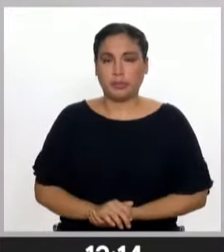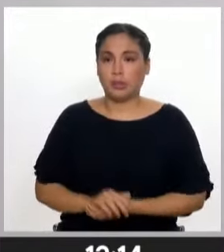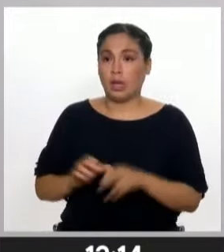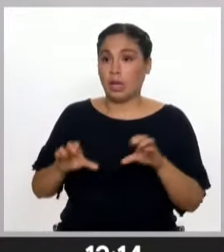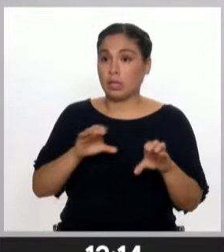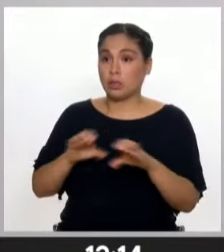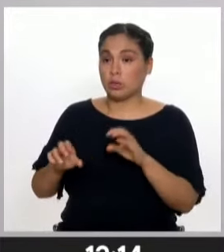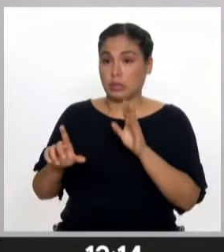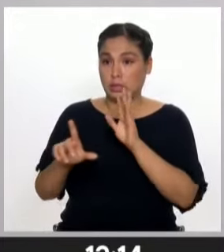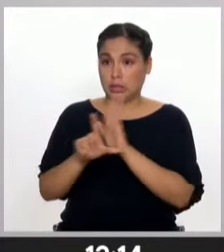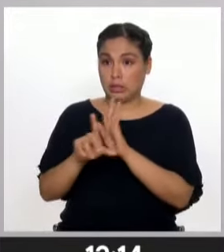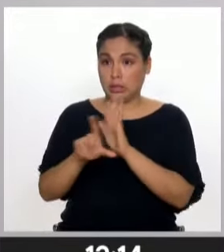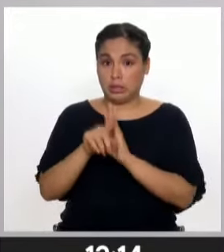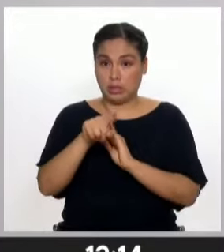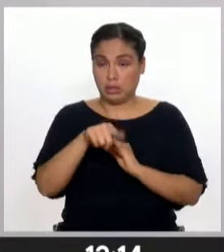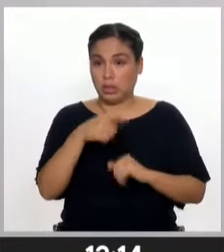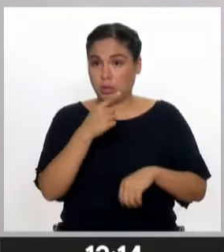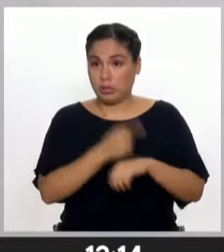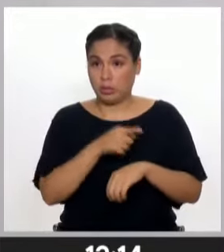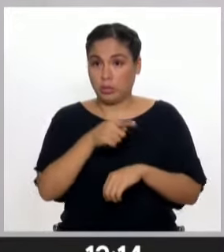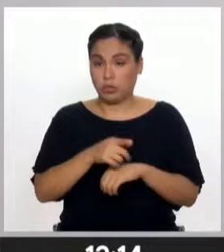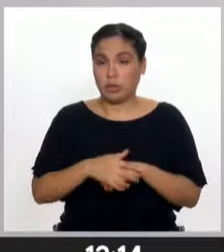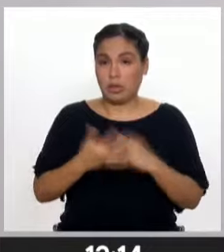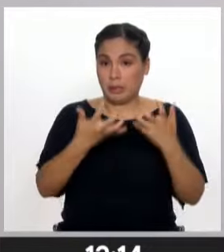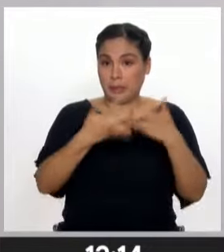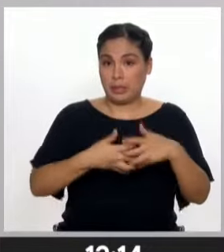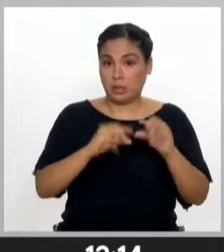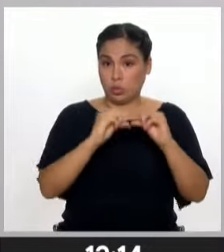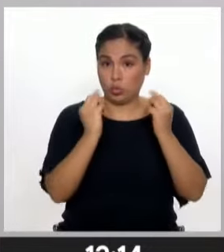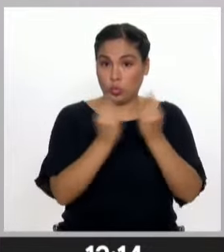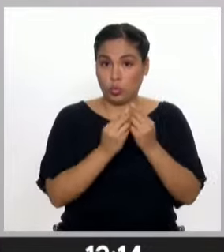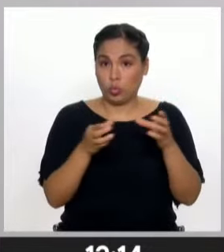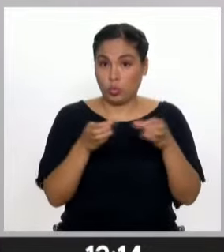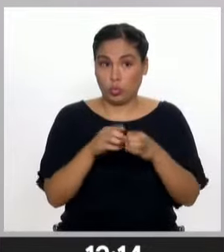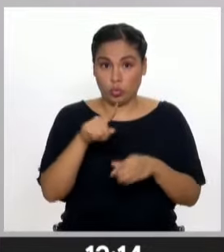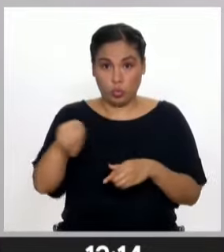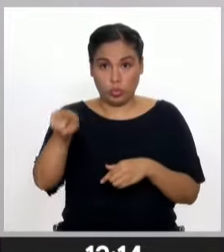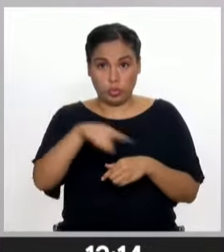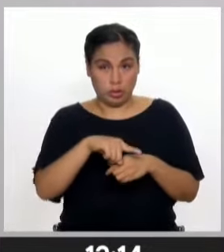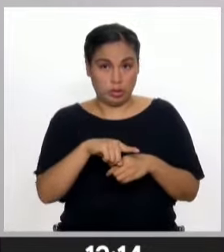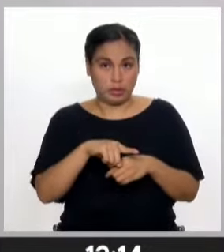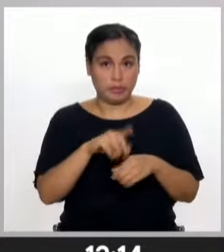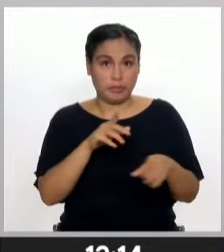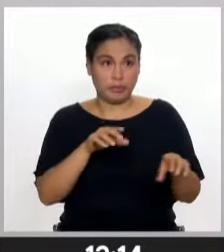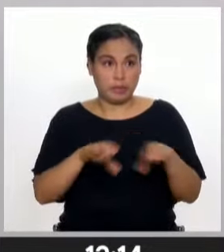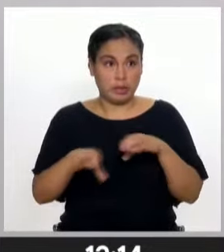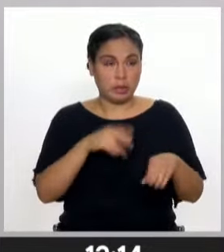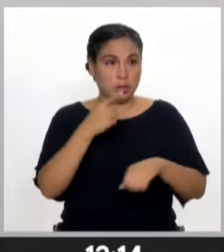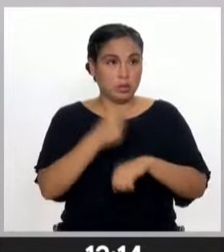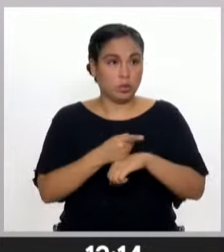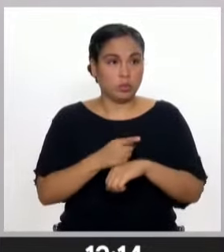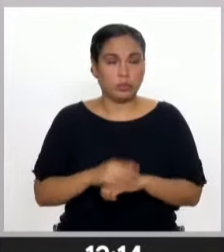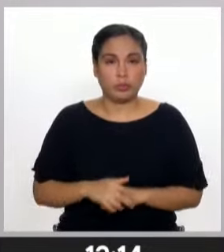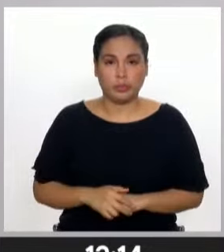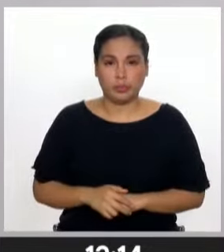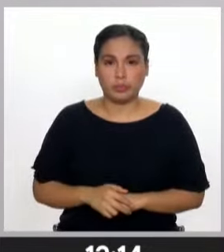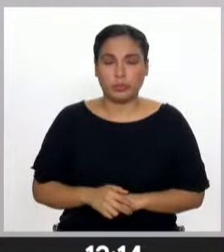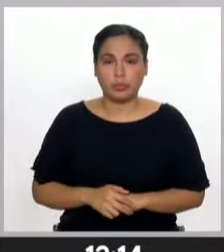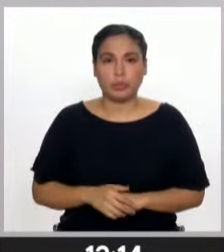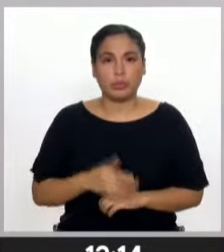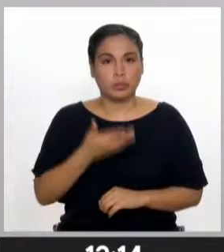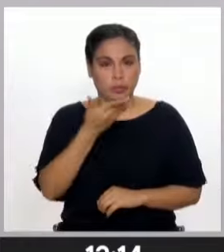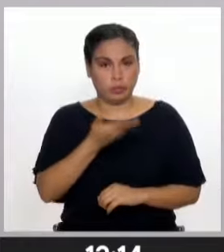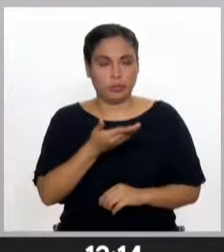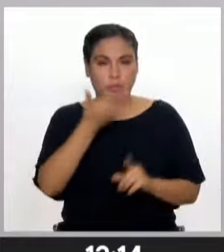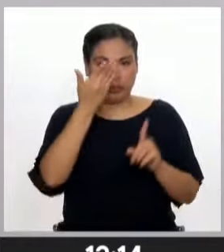los empresarios de estos grupos? No sé, Omar, si quieres, o Ronald, si quieren. Bien, José Aguilar, el presidente de la ATU,